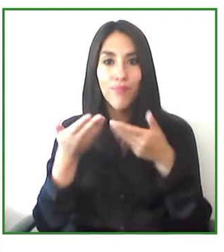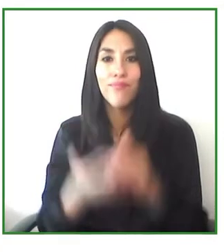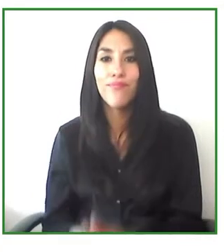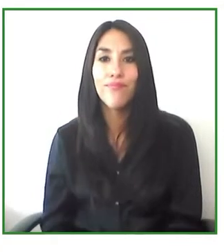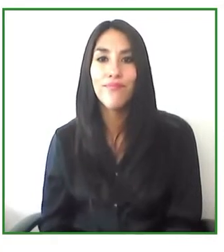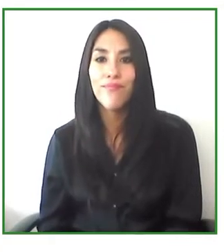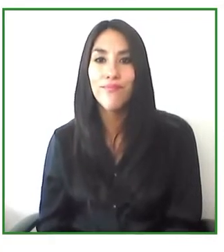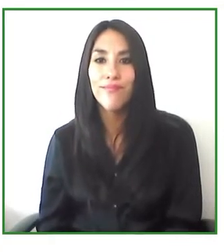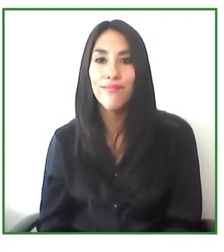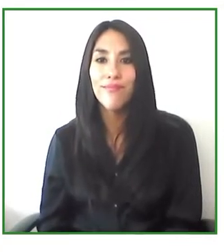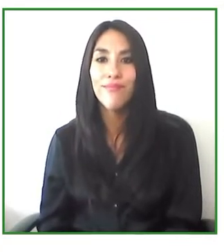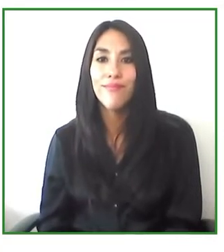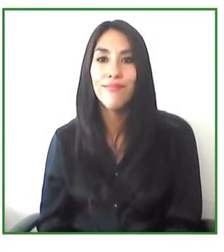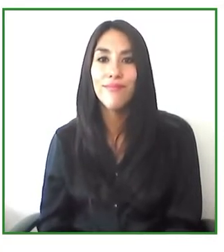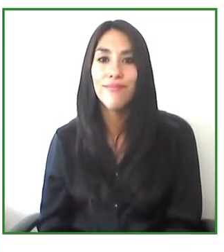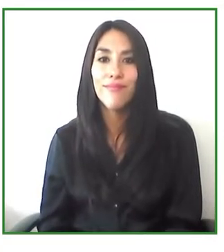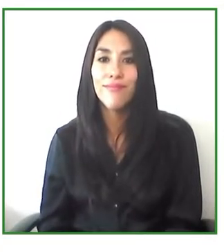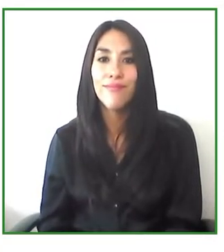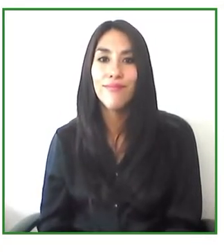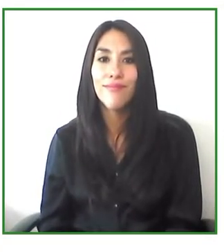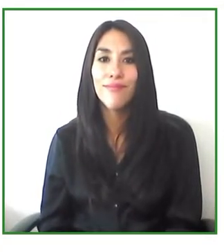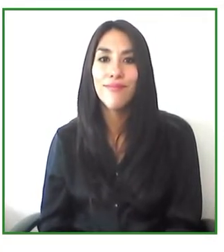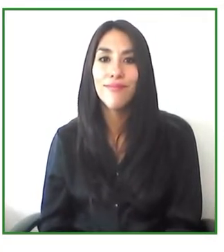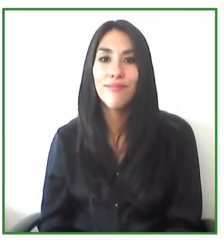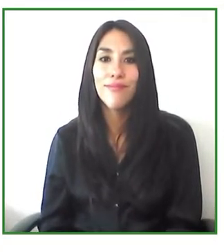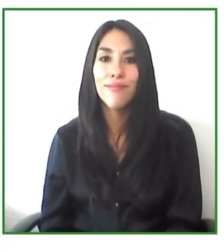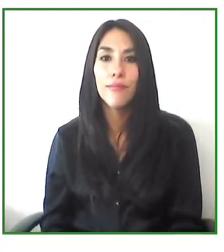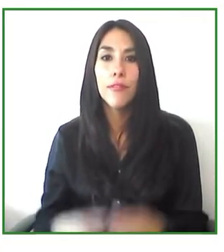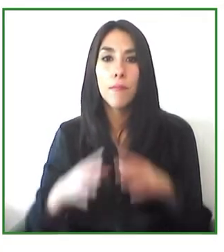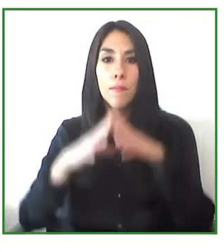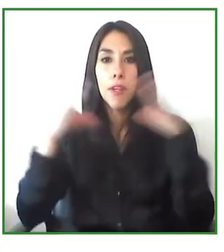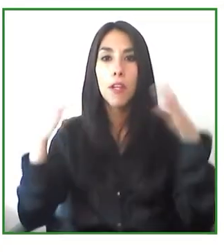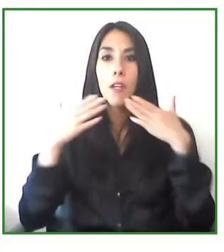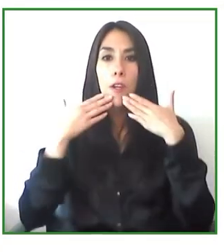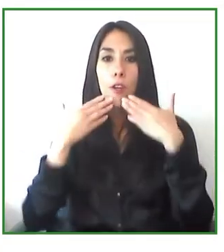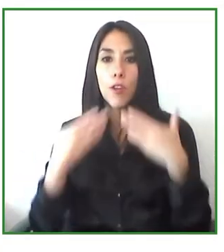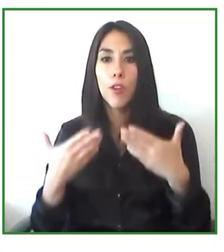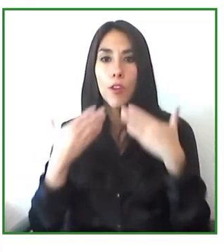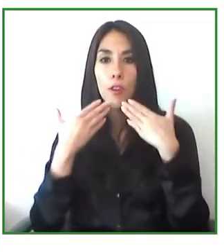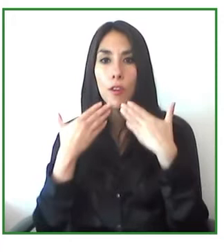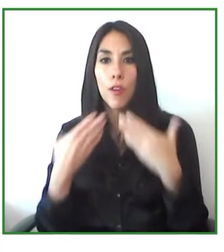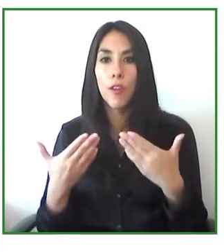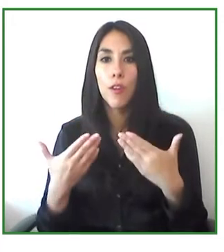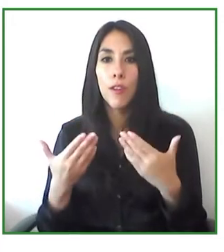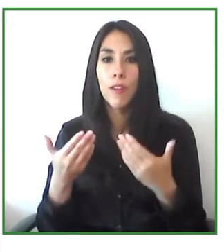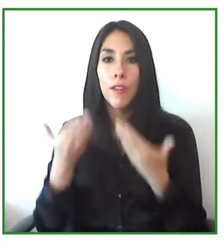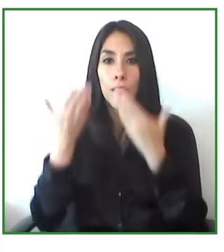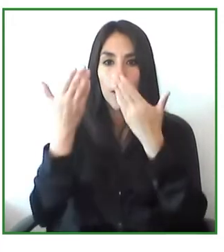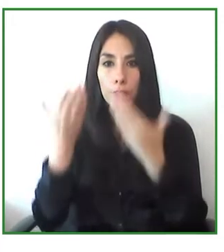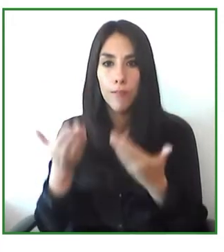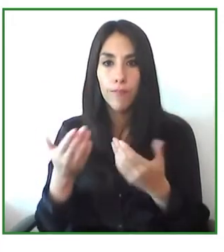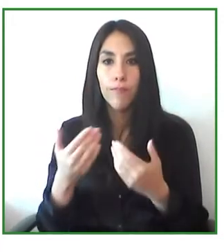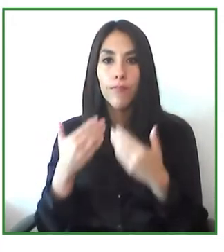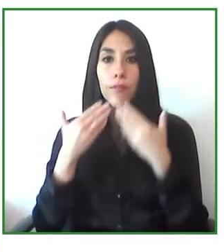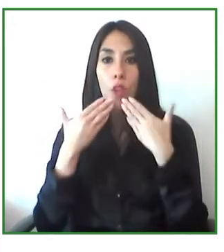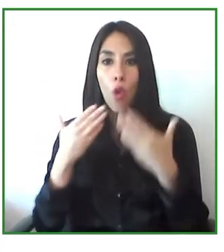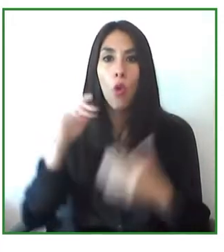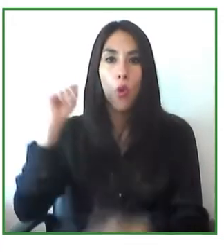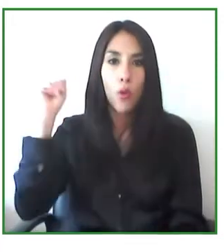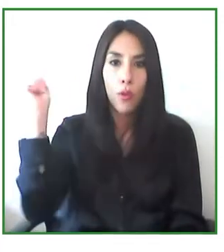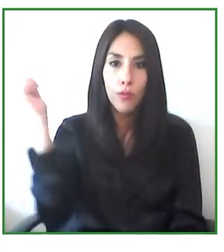Muchas gracias, Ingrid. Muchas gracias a todos. Henry, todo un gusto verte.